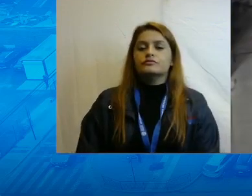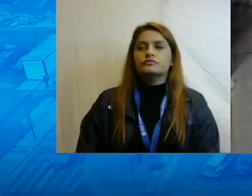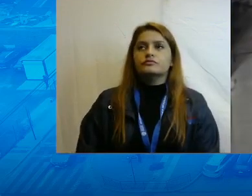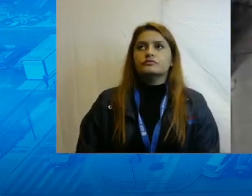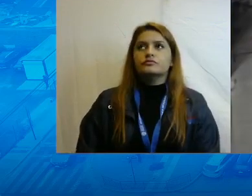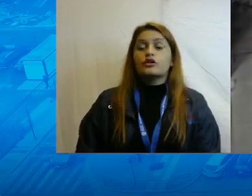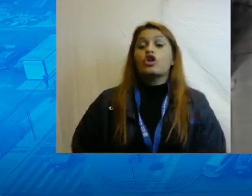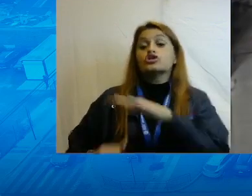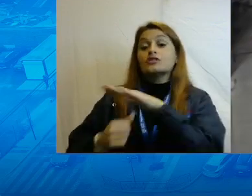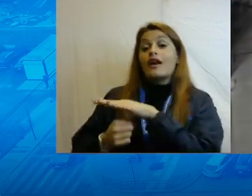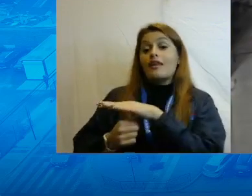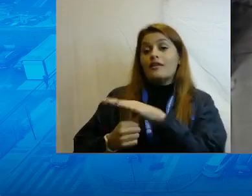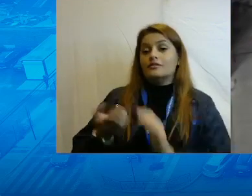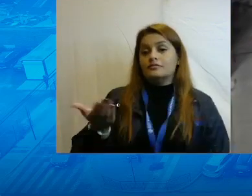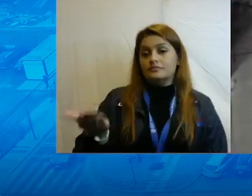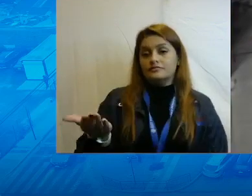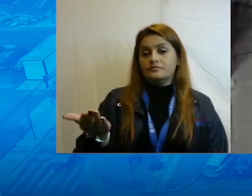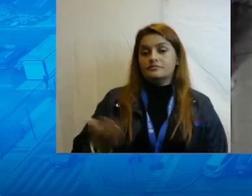Concejal.